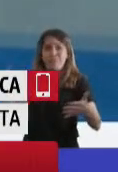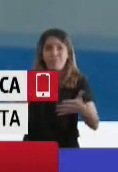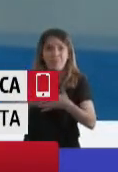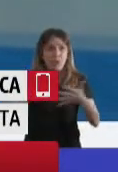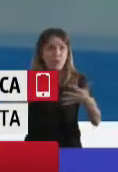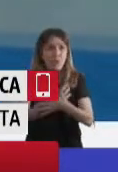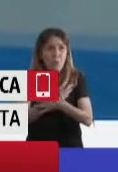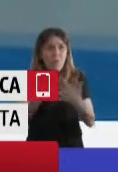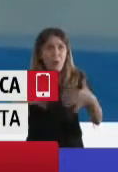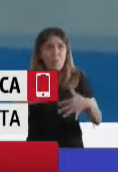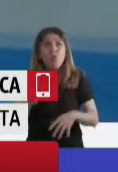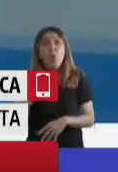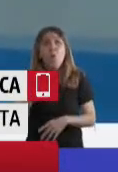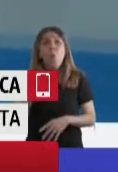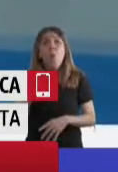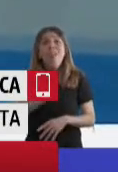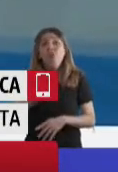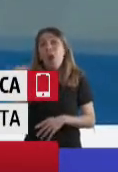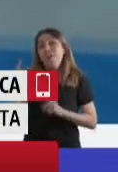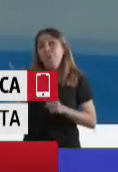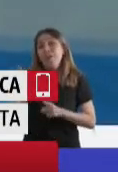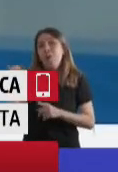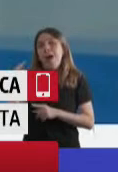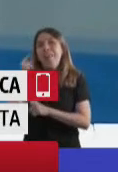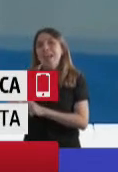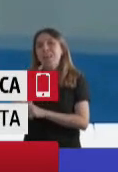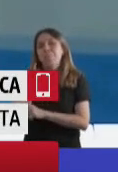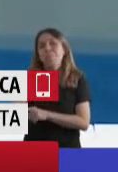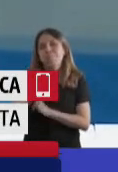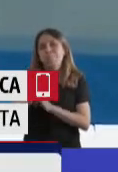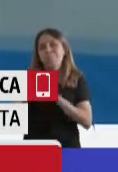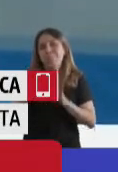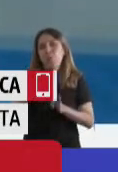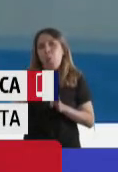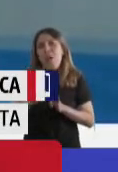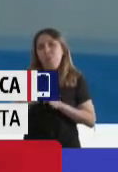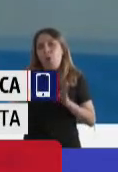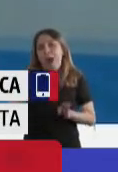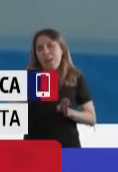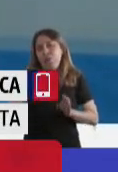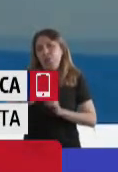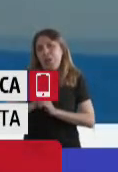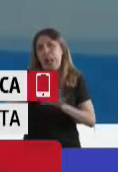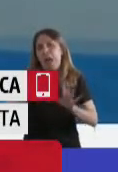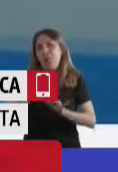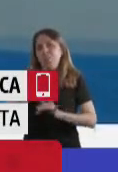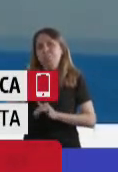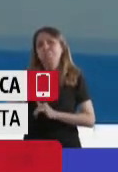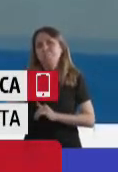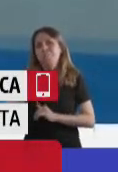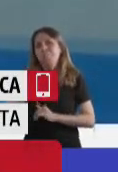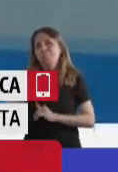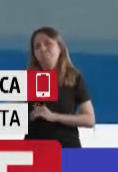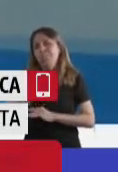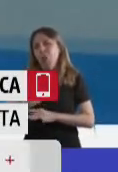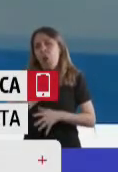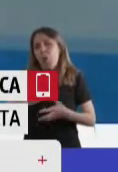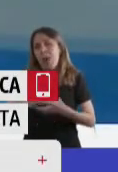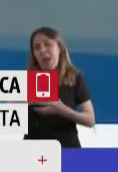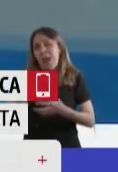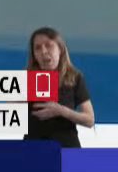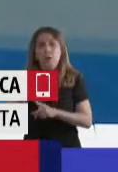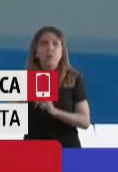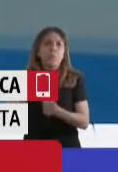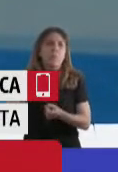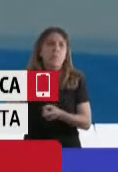por supuesto, la información médica, pero tienen el filtro del paciente. Tienen la censura, dirían en una guerra, del paciente. Claro. Dicen